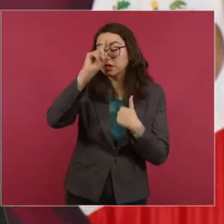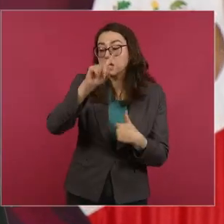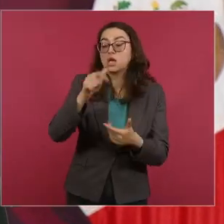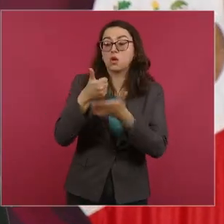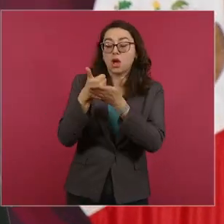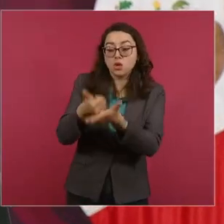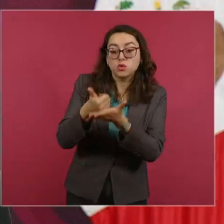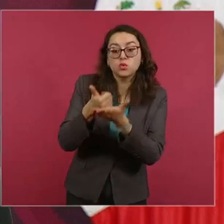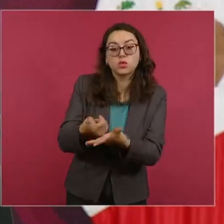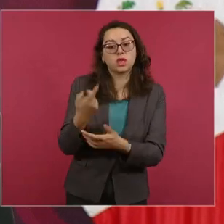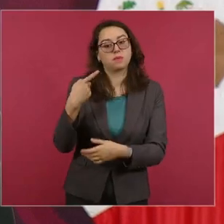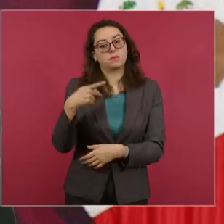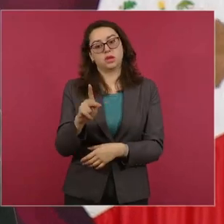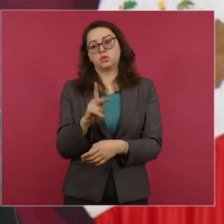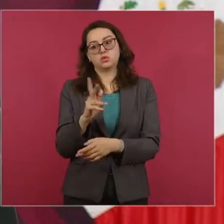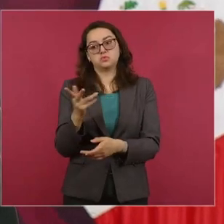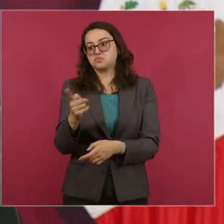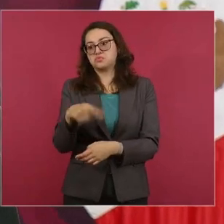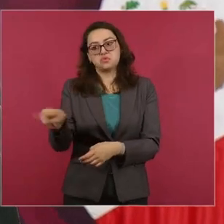siempre,